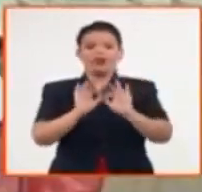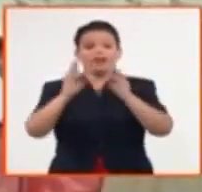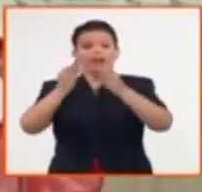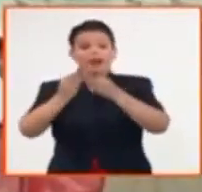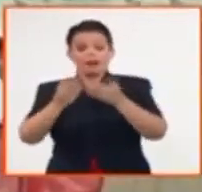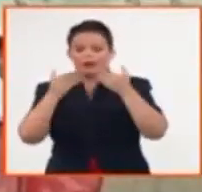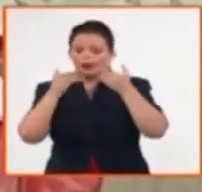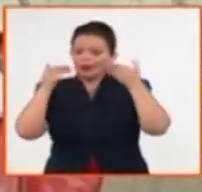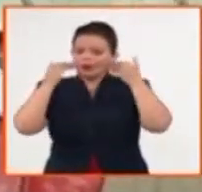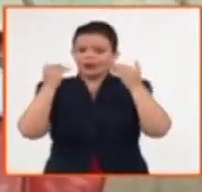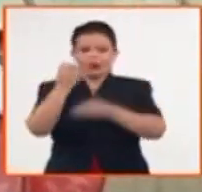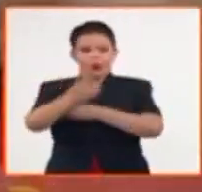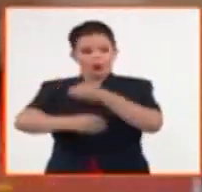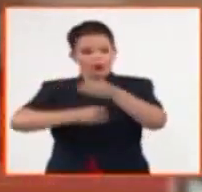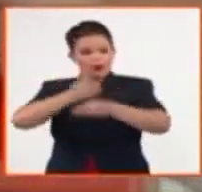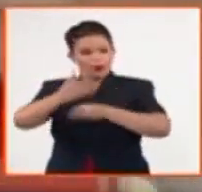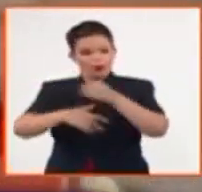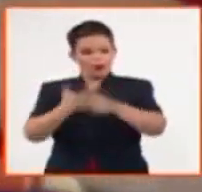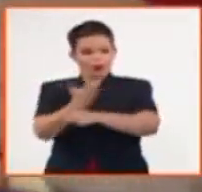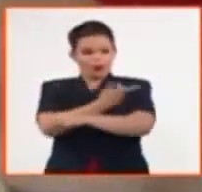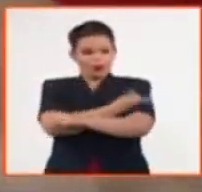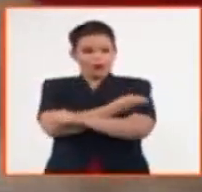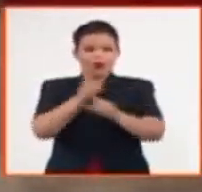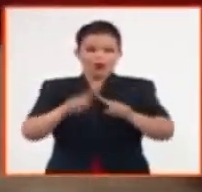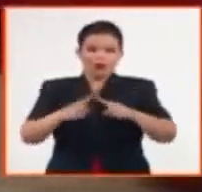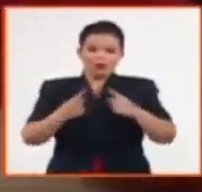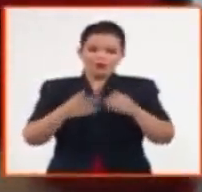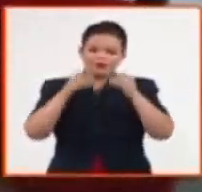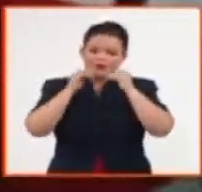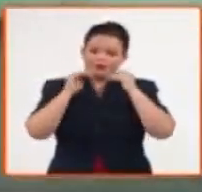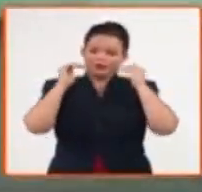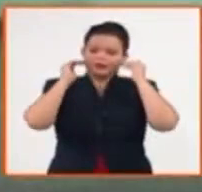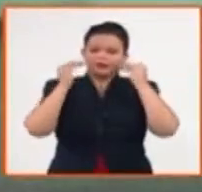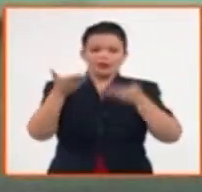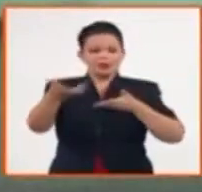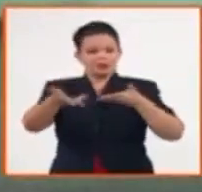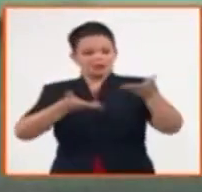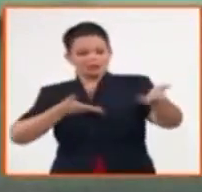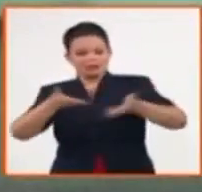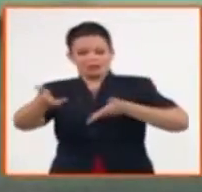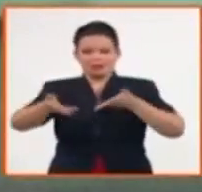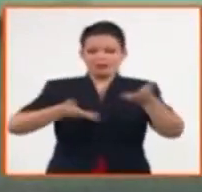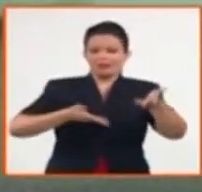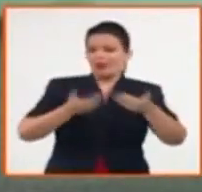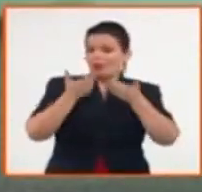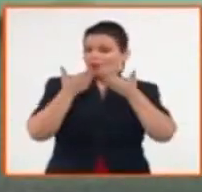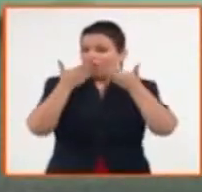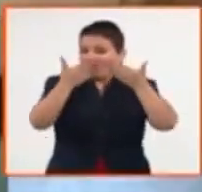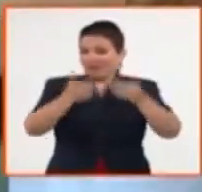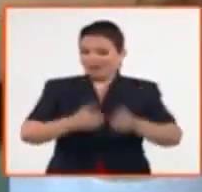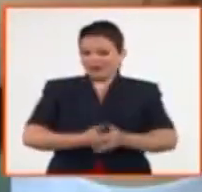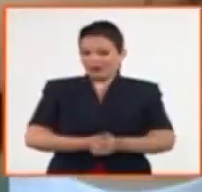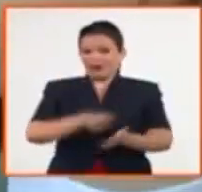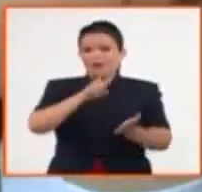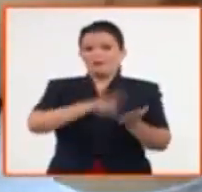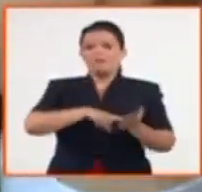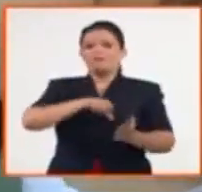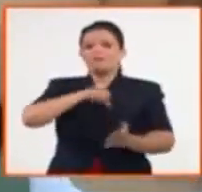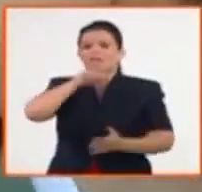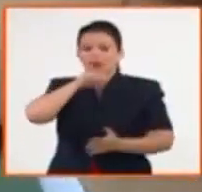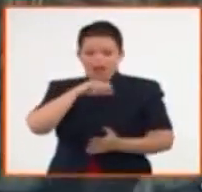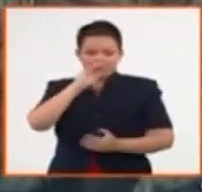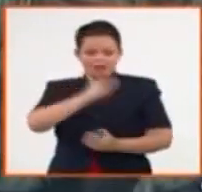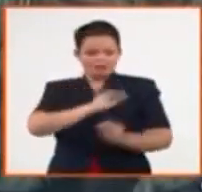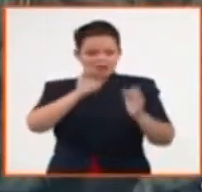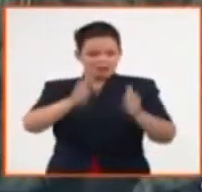que ha sido de una forma muy alegre, muy amena, muy enérgica, donde los padres han ido complacidos con este